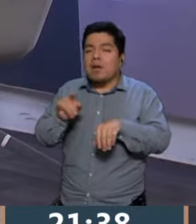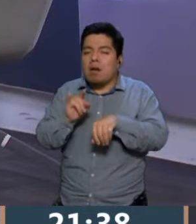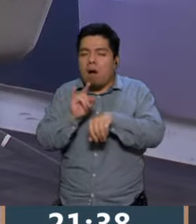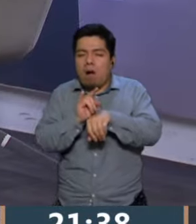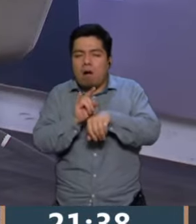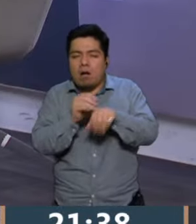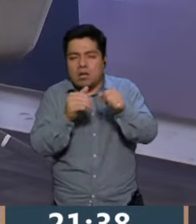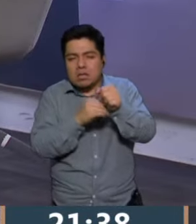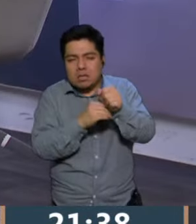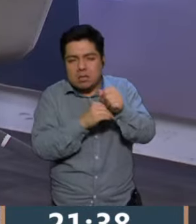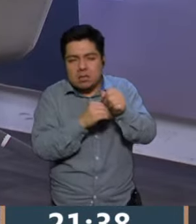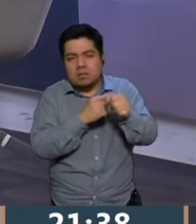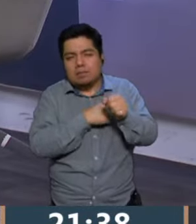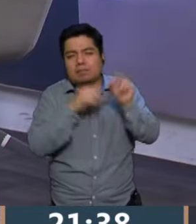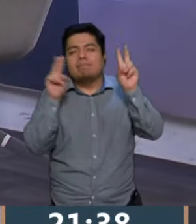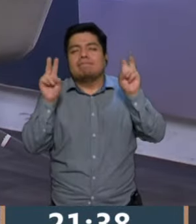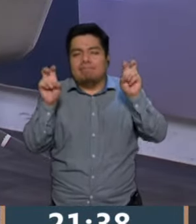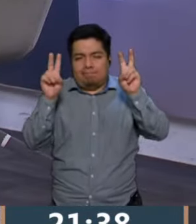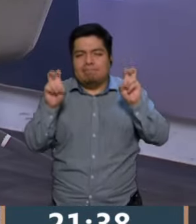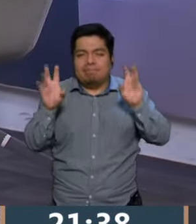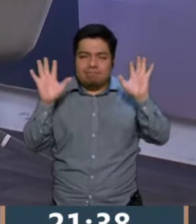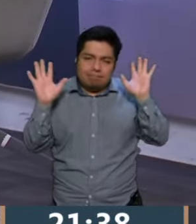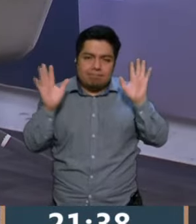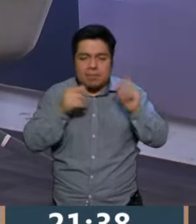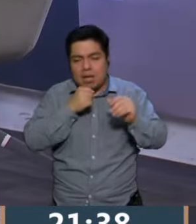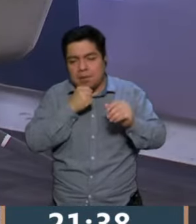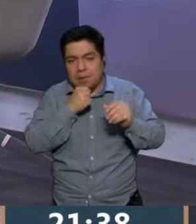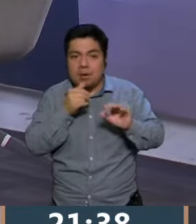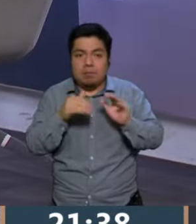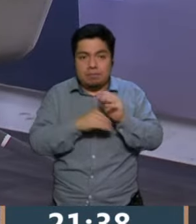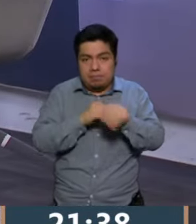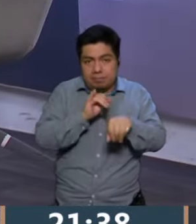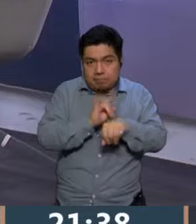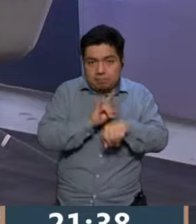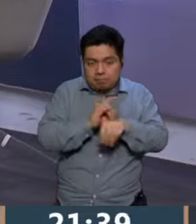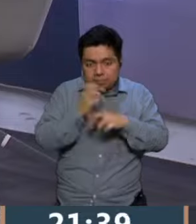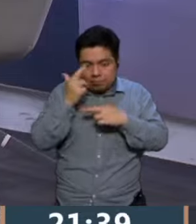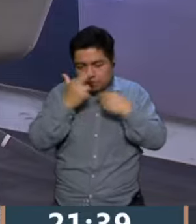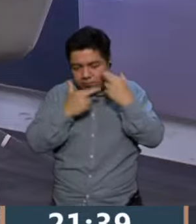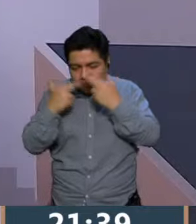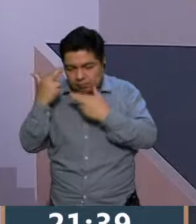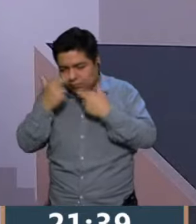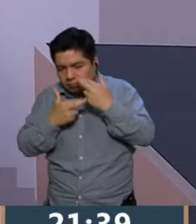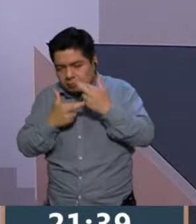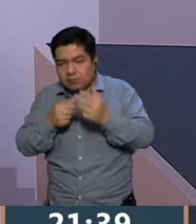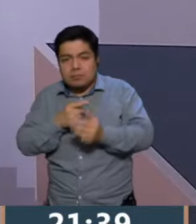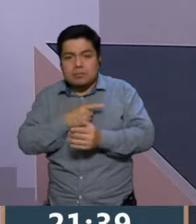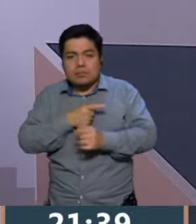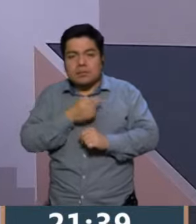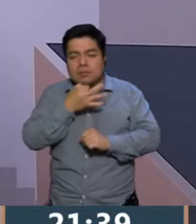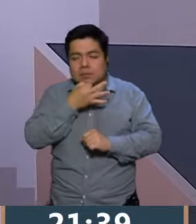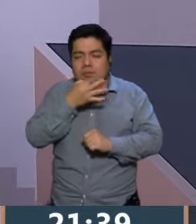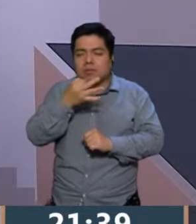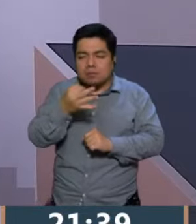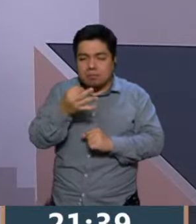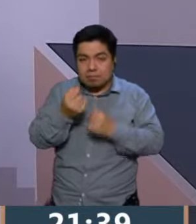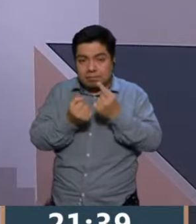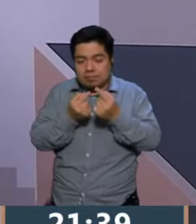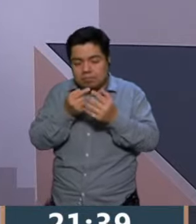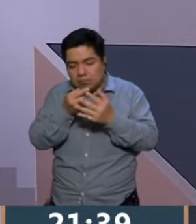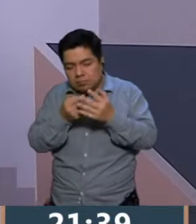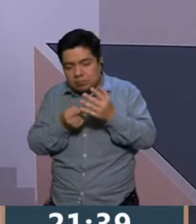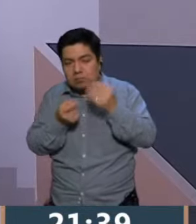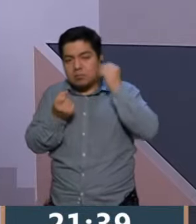través de supuesto periodismo. Entonces, cuando se analizan estas situaciones, se advierte que hay elementos mínimos